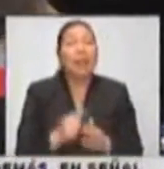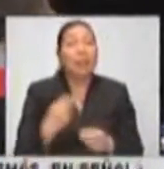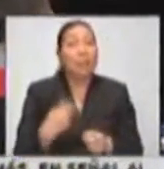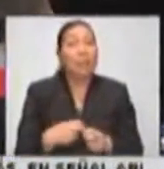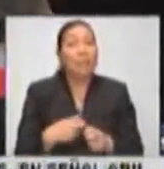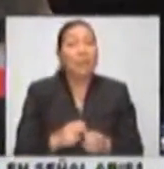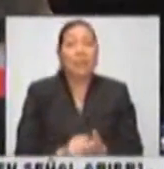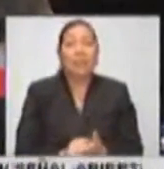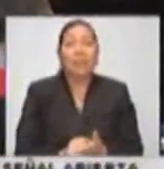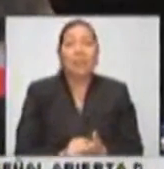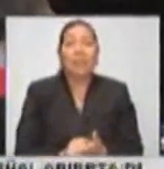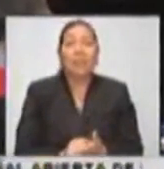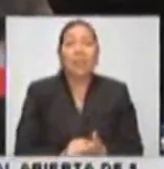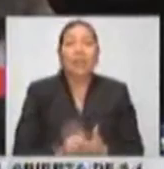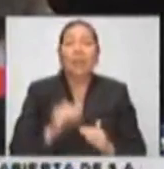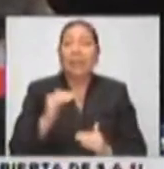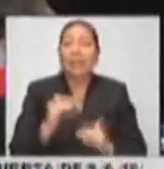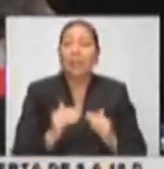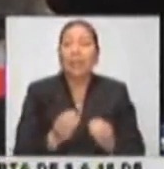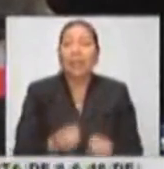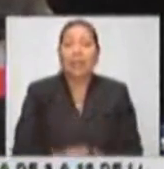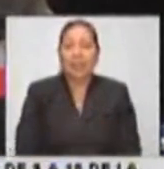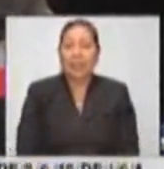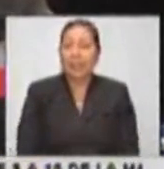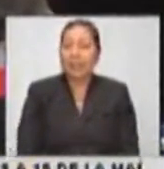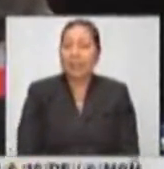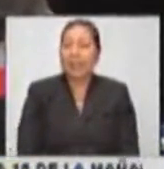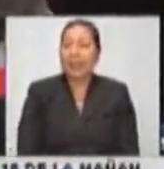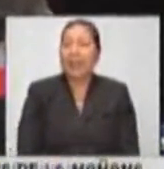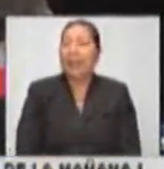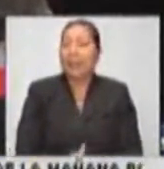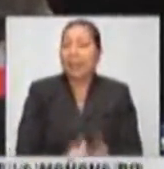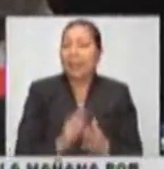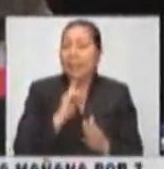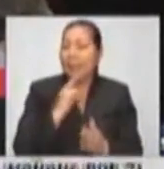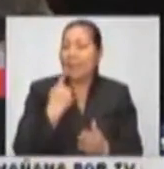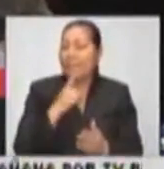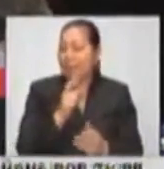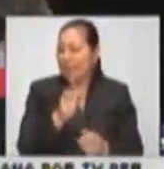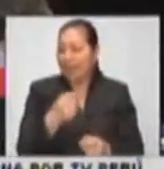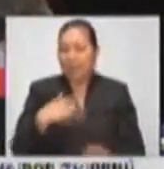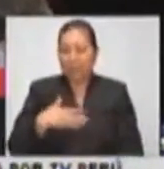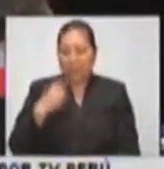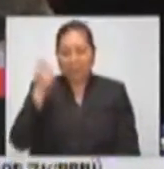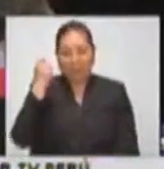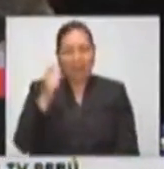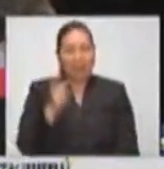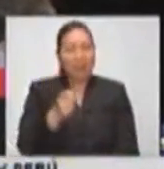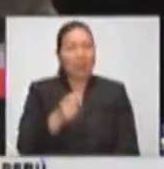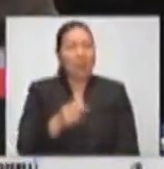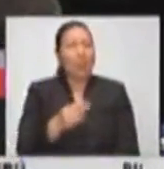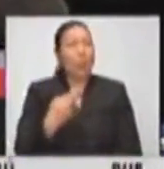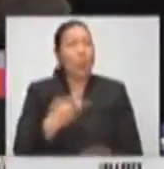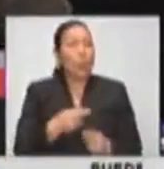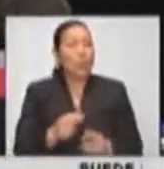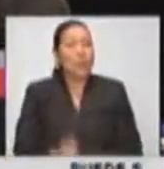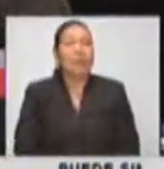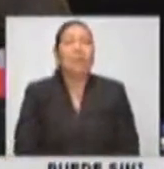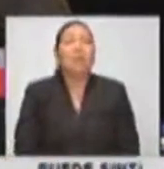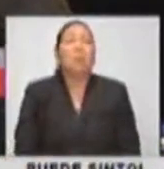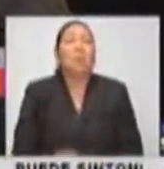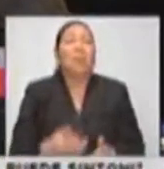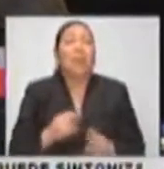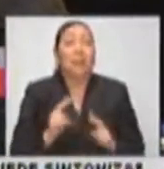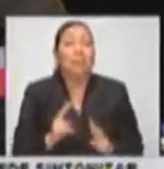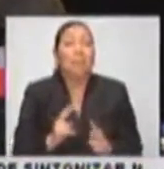difícil de lograr estándares. ¿Cómo logramos estándares que se apliquen? Para que la gente entienda, cuando yo le digo calidad de un servicio, podamos